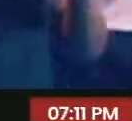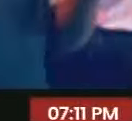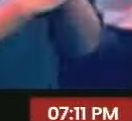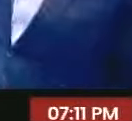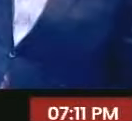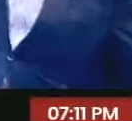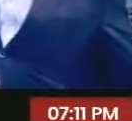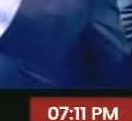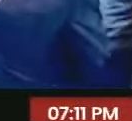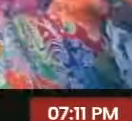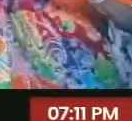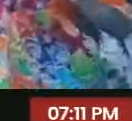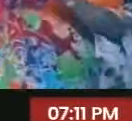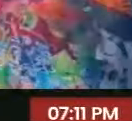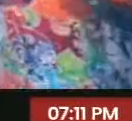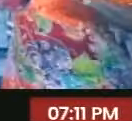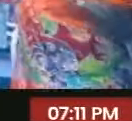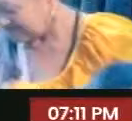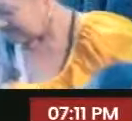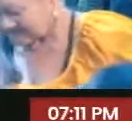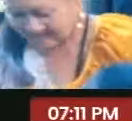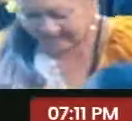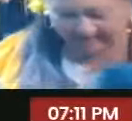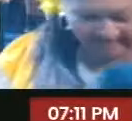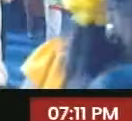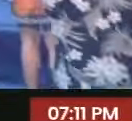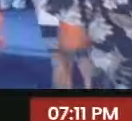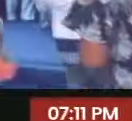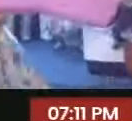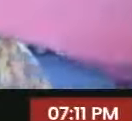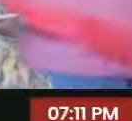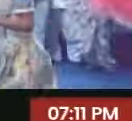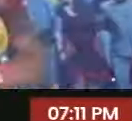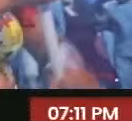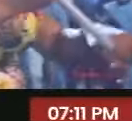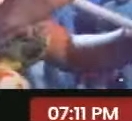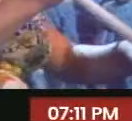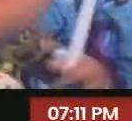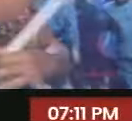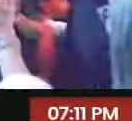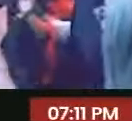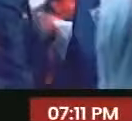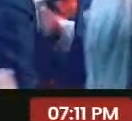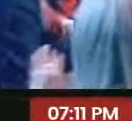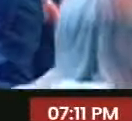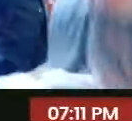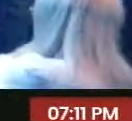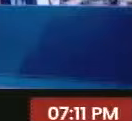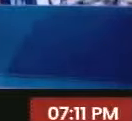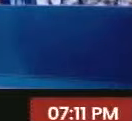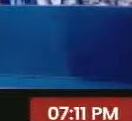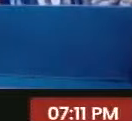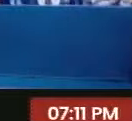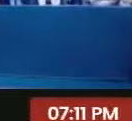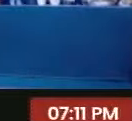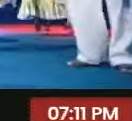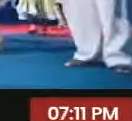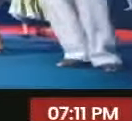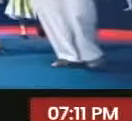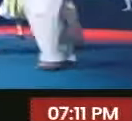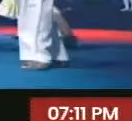¡Viva Venezuela, mi patria querida! ¡Quien la libertó, mi hermano, fue Simón Bolívar!